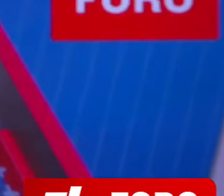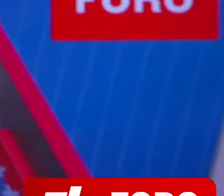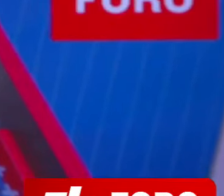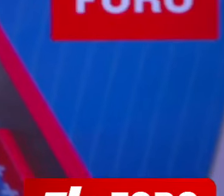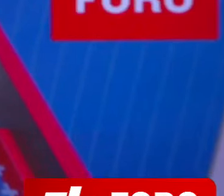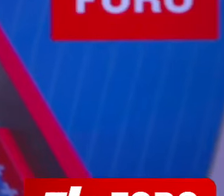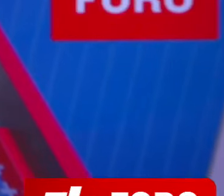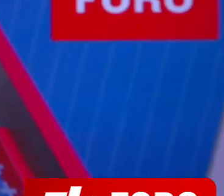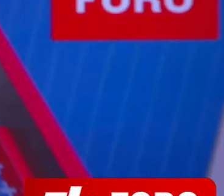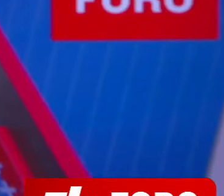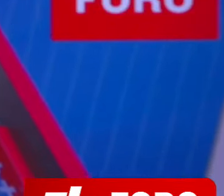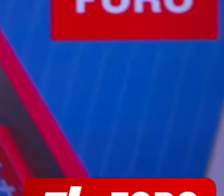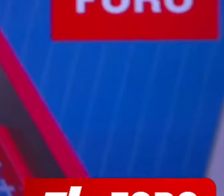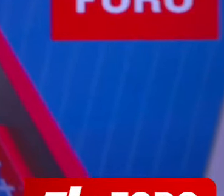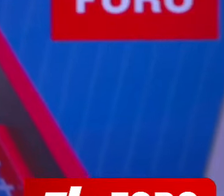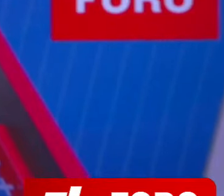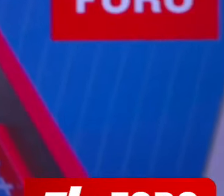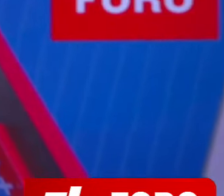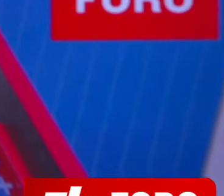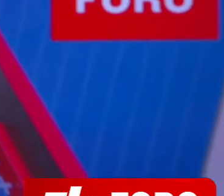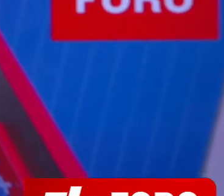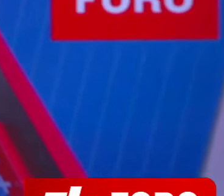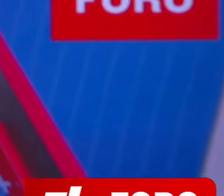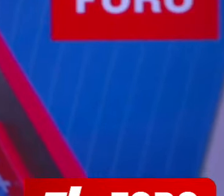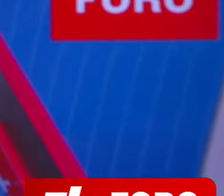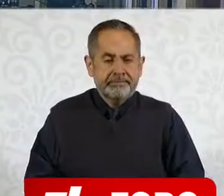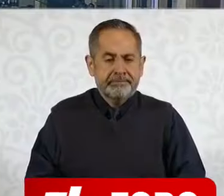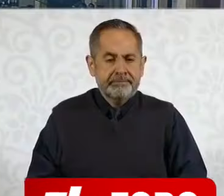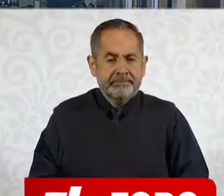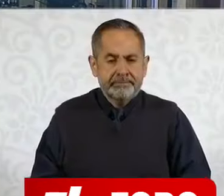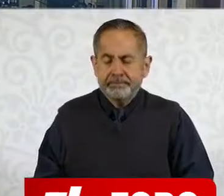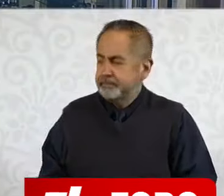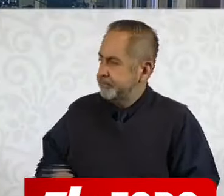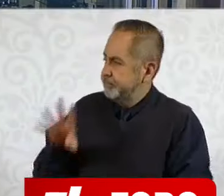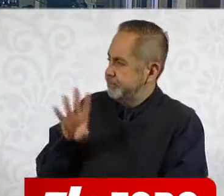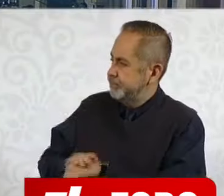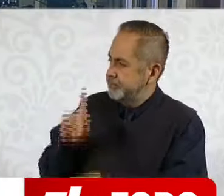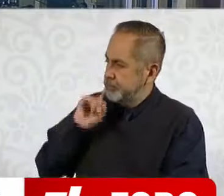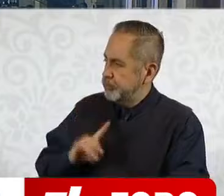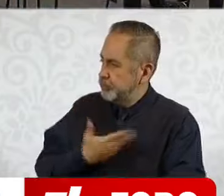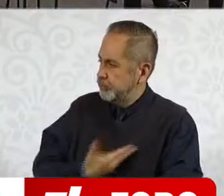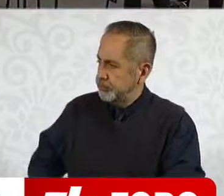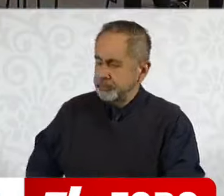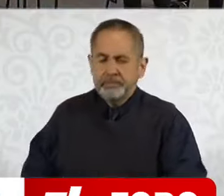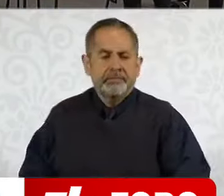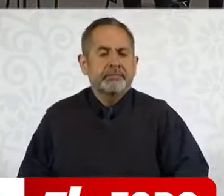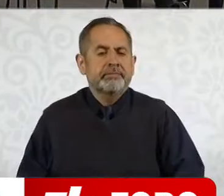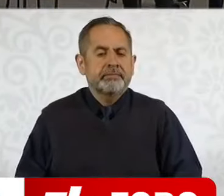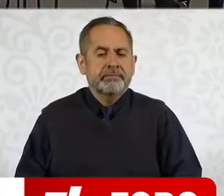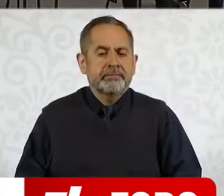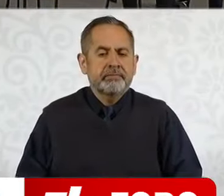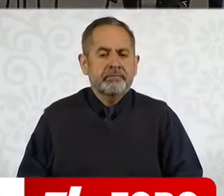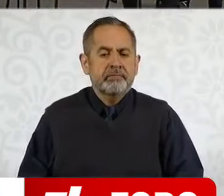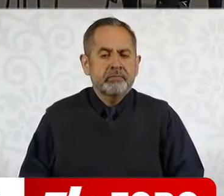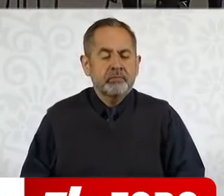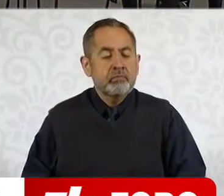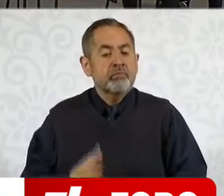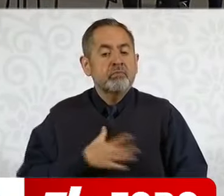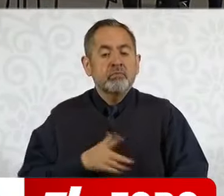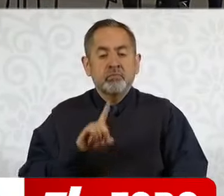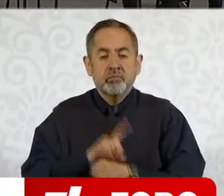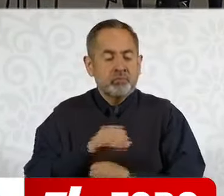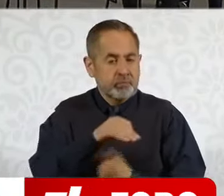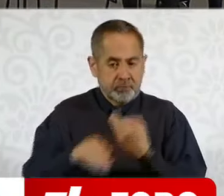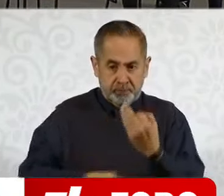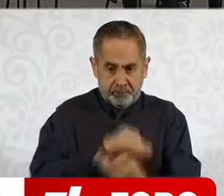Con este motivo, la Secretaría de Gobernación, su titular, Rosa Isela Rodríguez, ofreció en nombre del Estado mexicano una disculpa pública por los hechos ocurridos el